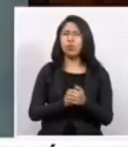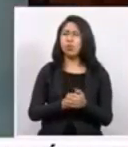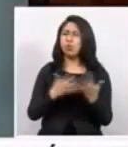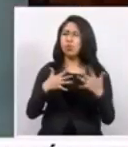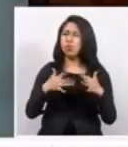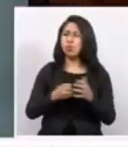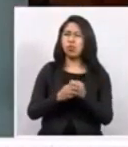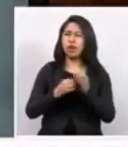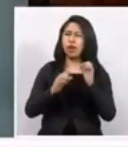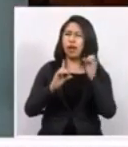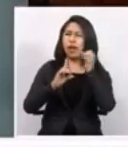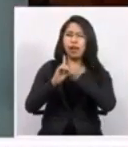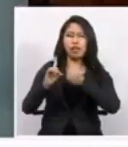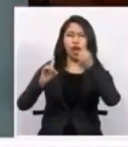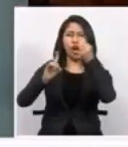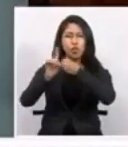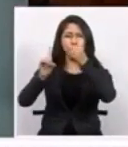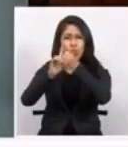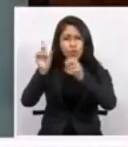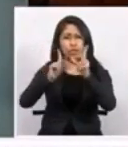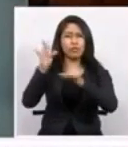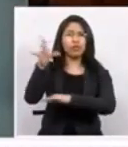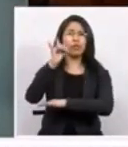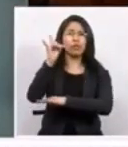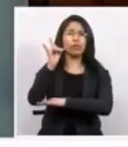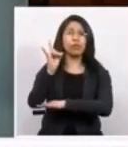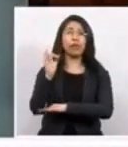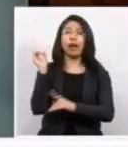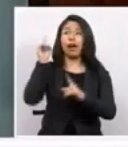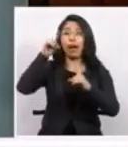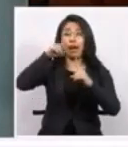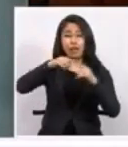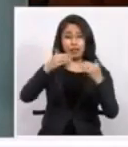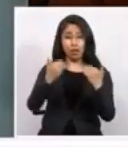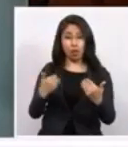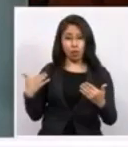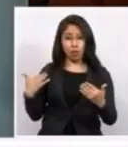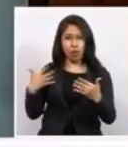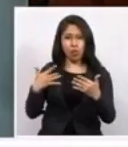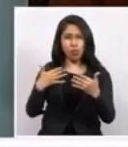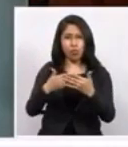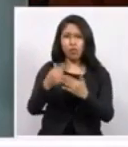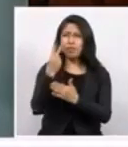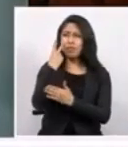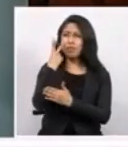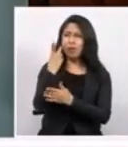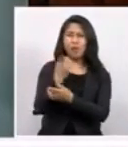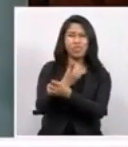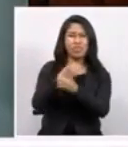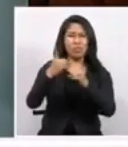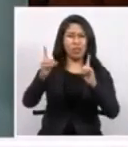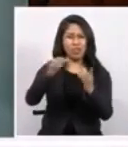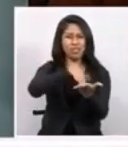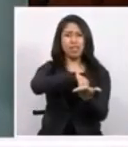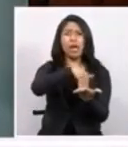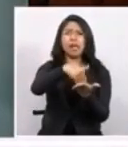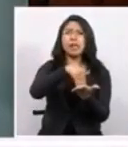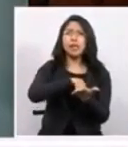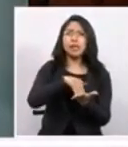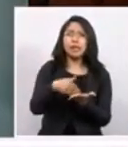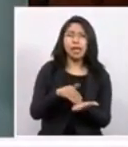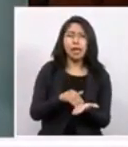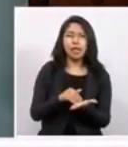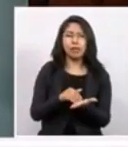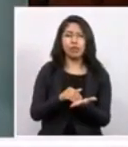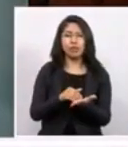pueblo boliviano, nunca como hasta ahora se ha tenido que evidenciar una democracia mutilada de sus